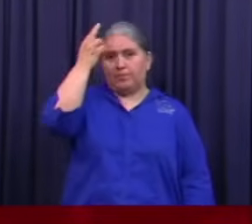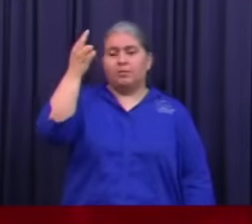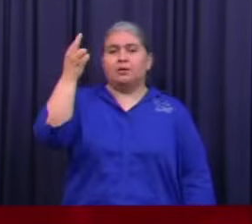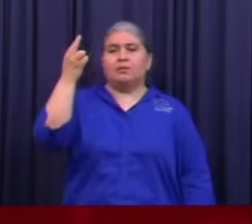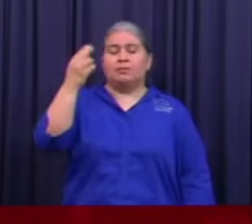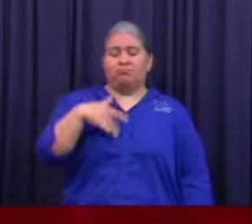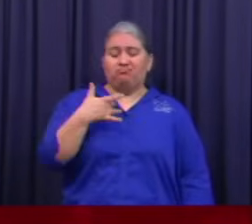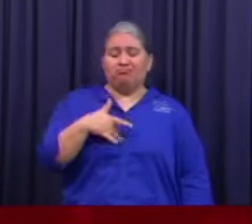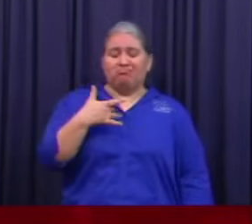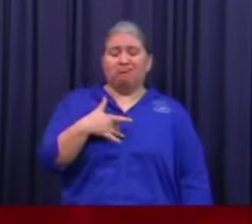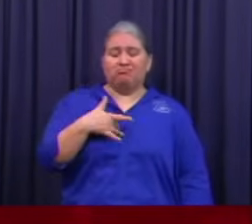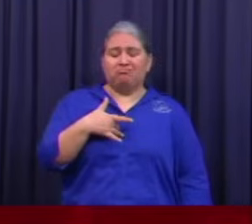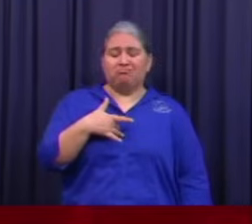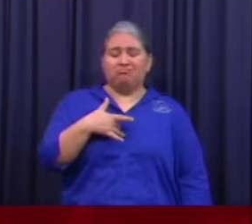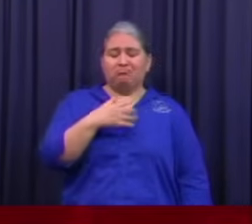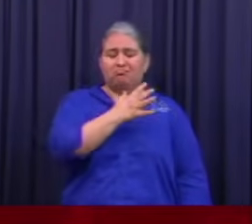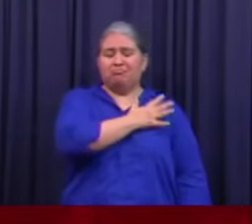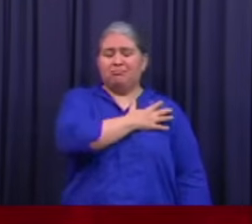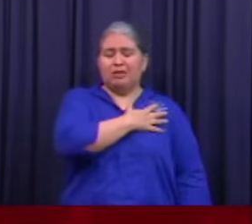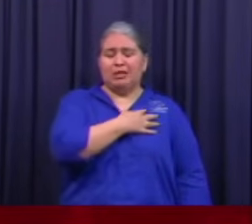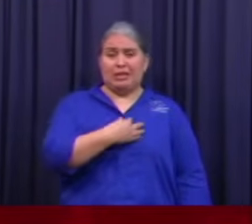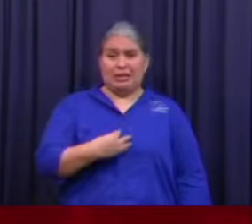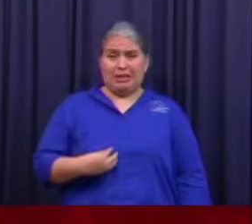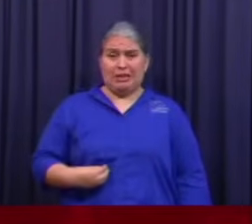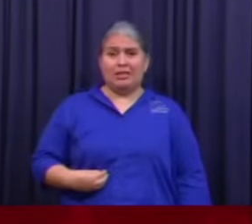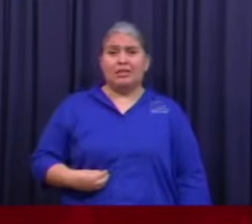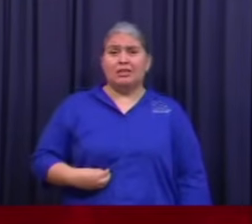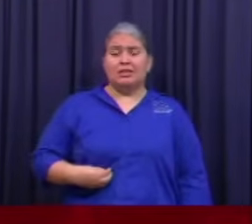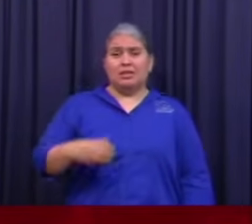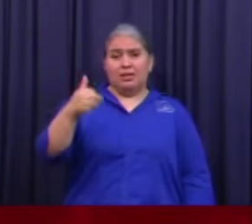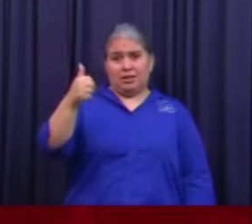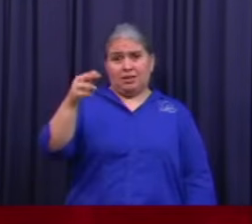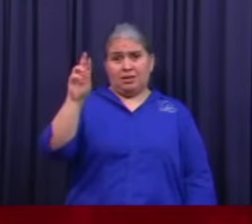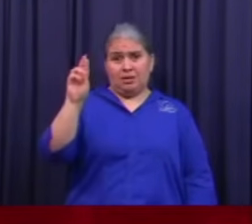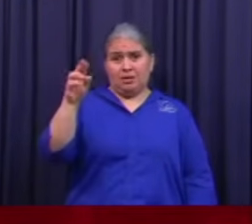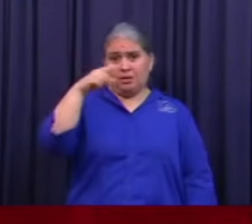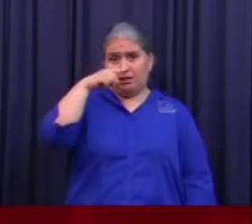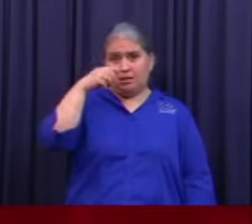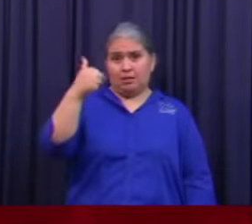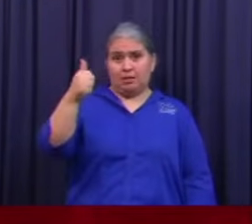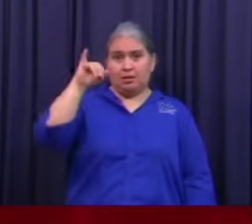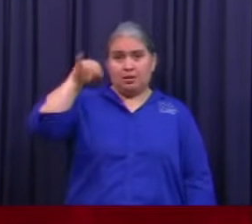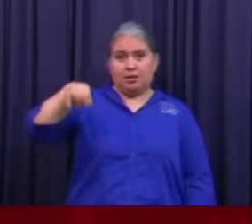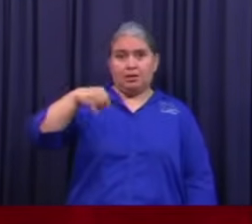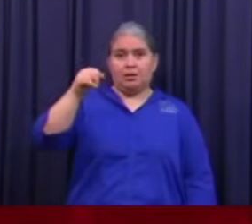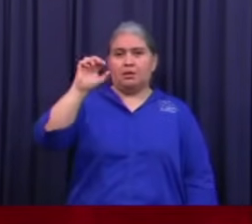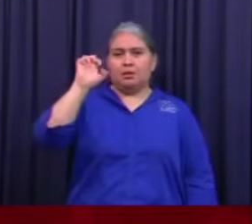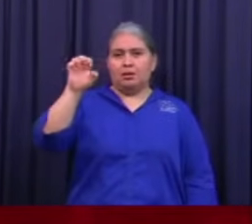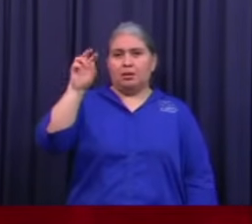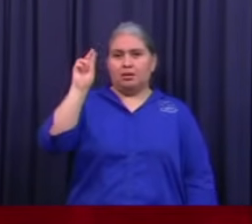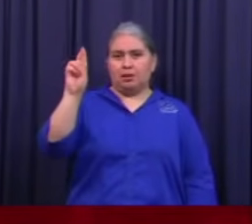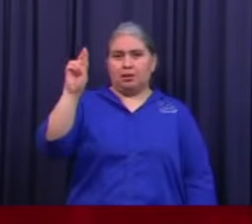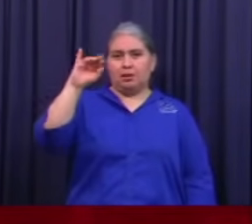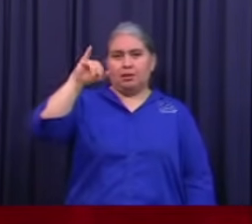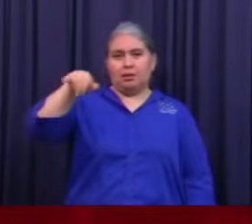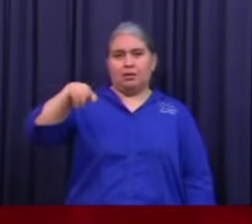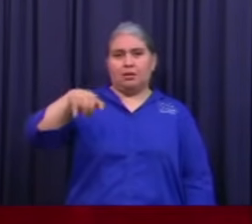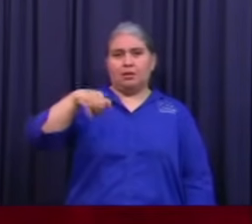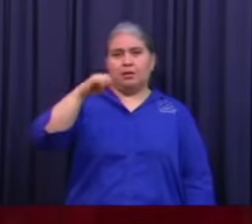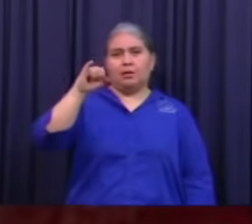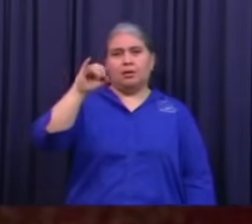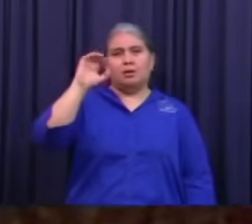estaba triste Híjole hermano cuántos han estado tristes alguna vez en su